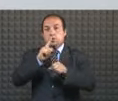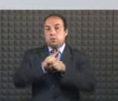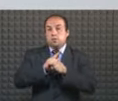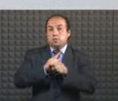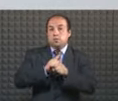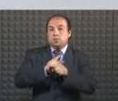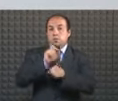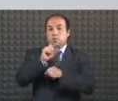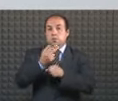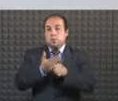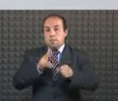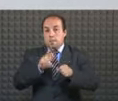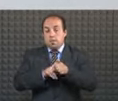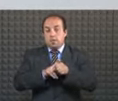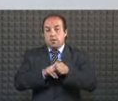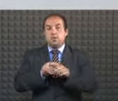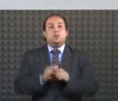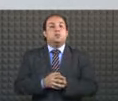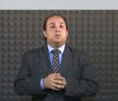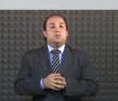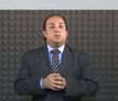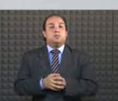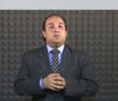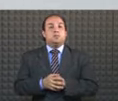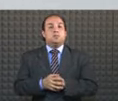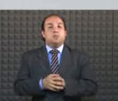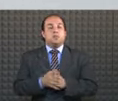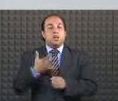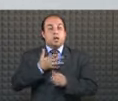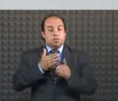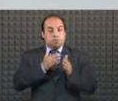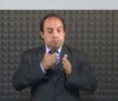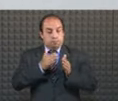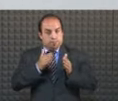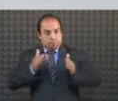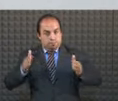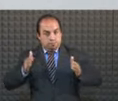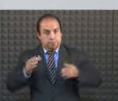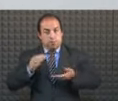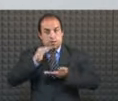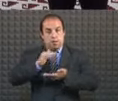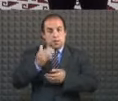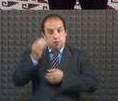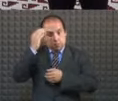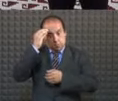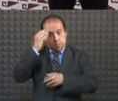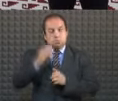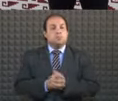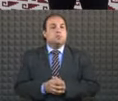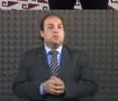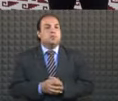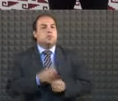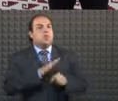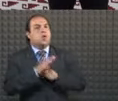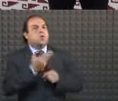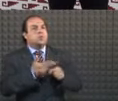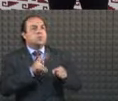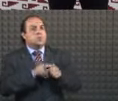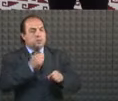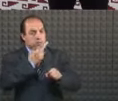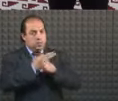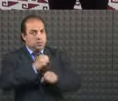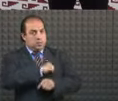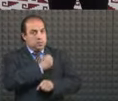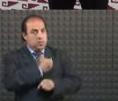y también hospitales de referencia también han estado expandiendo su capacidad. ¿Cuáles fueron los hospitales de la Secretaría de Salud